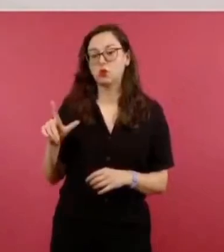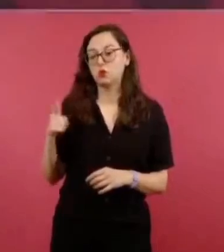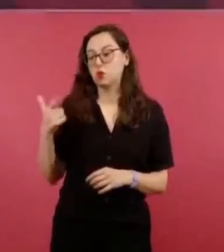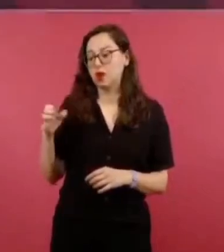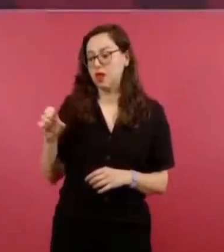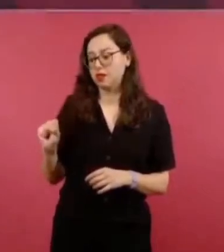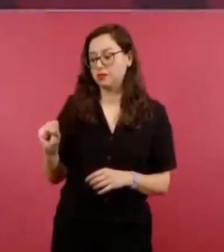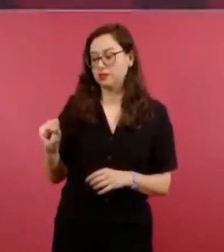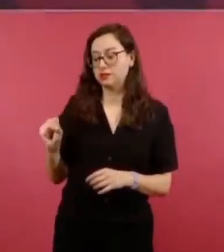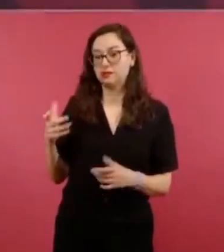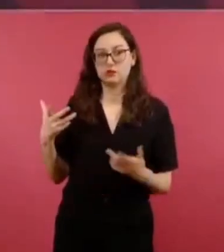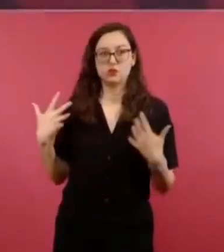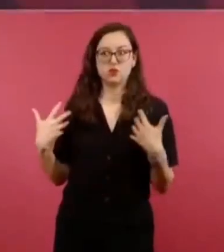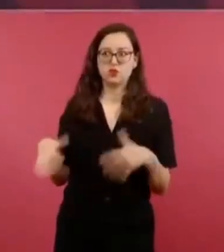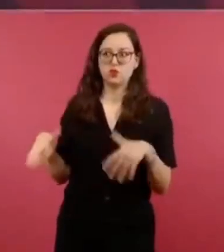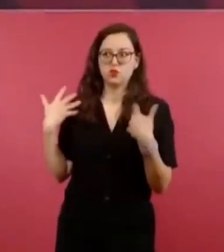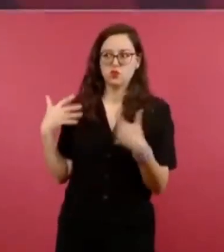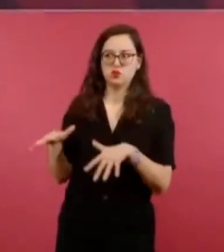y era